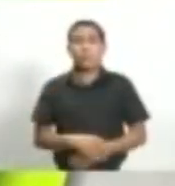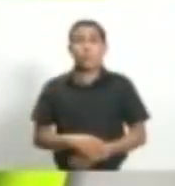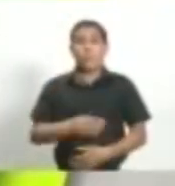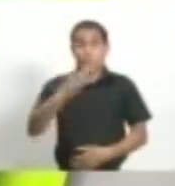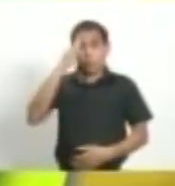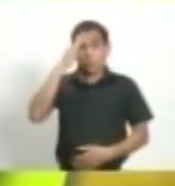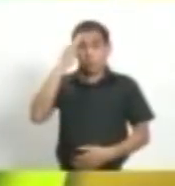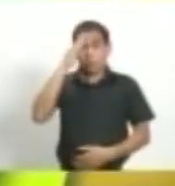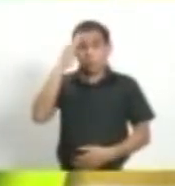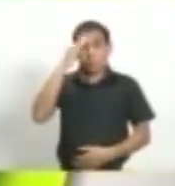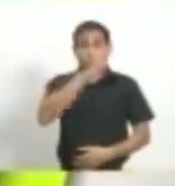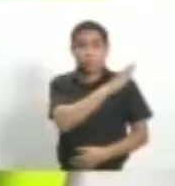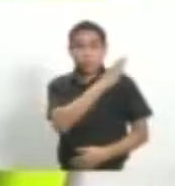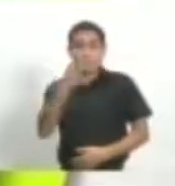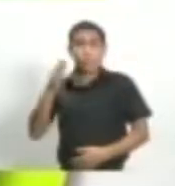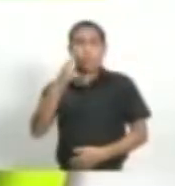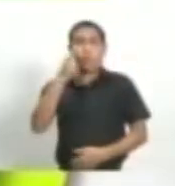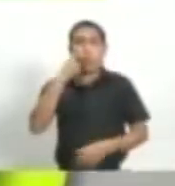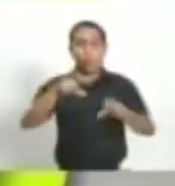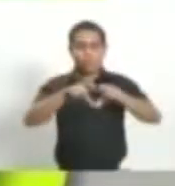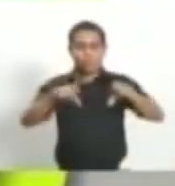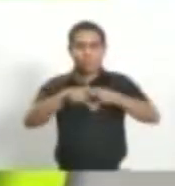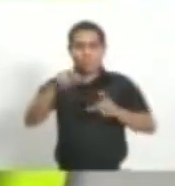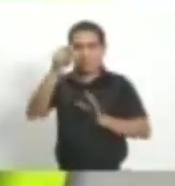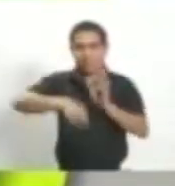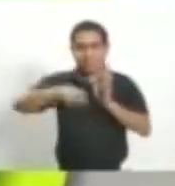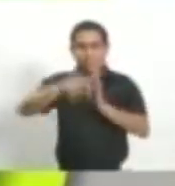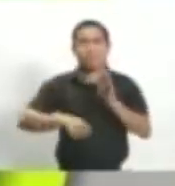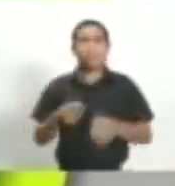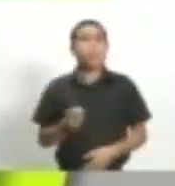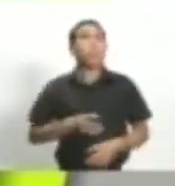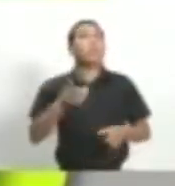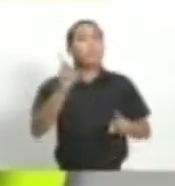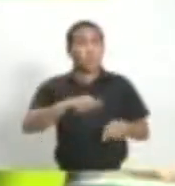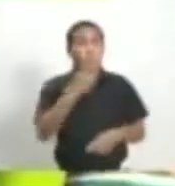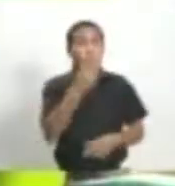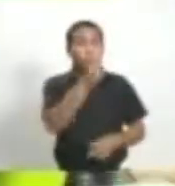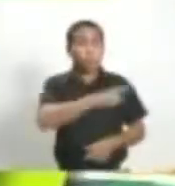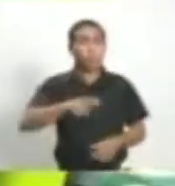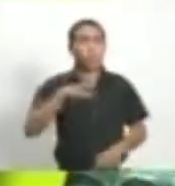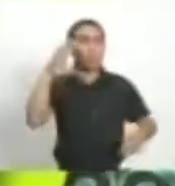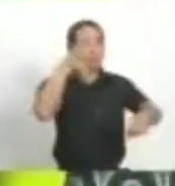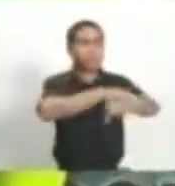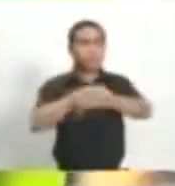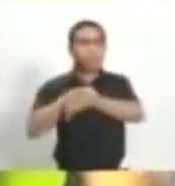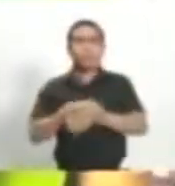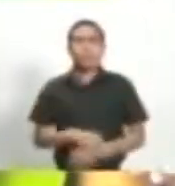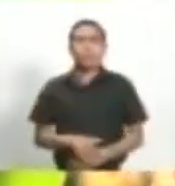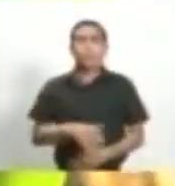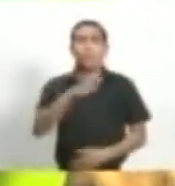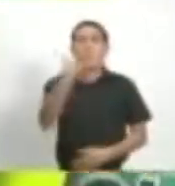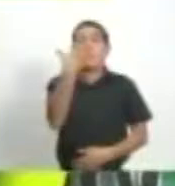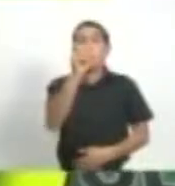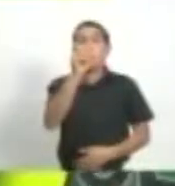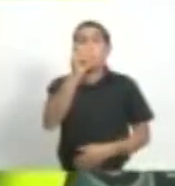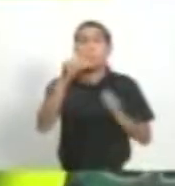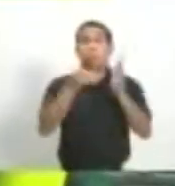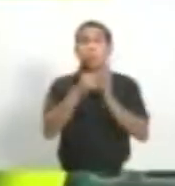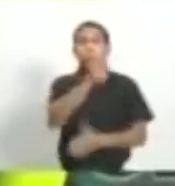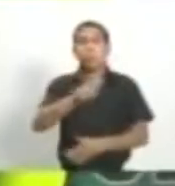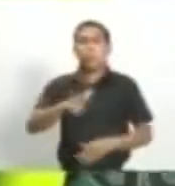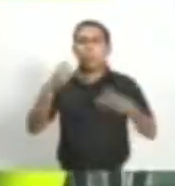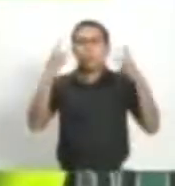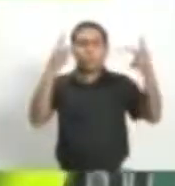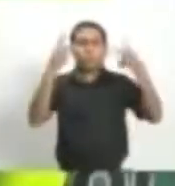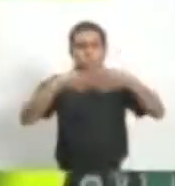Barranquilla desmantela banda de clonadores de tarjeta y captura a 2 extorsionistas. Más de 50.000 personas marcharon en